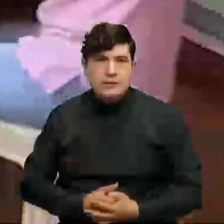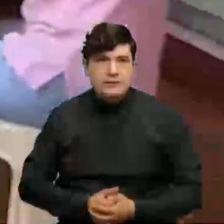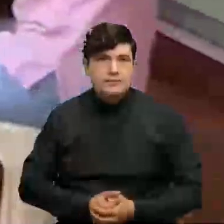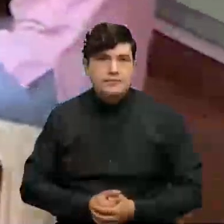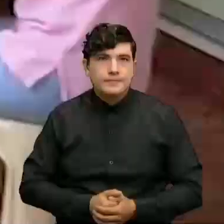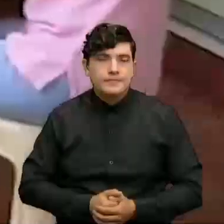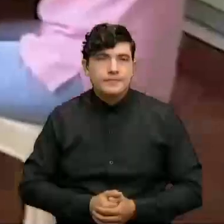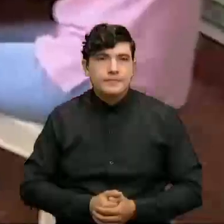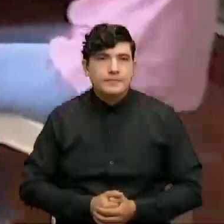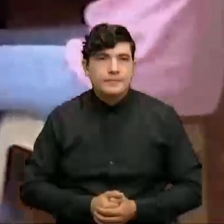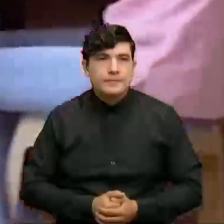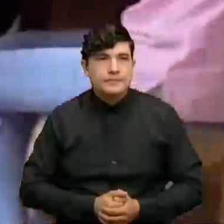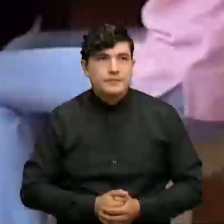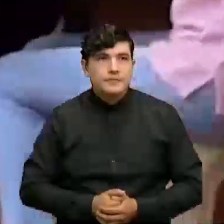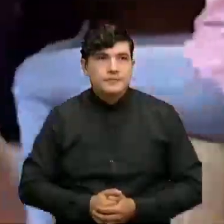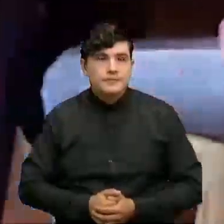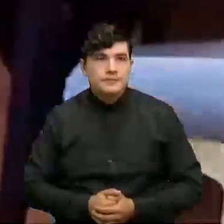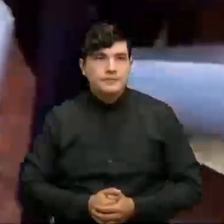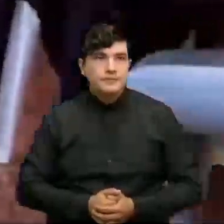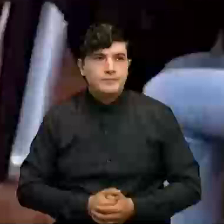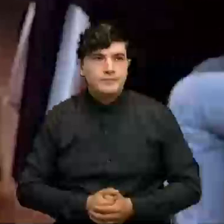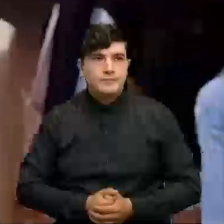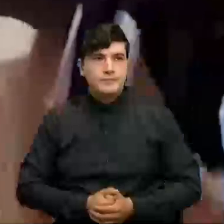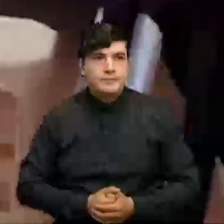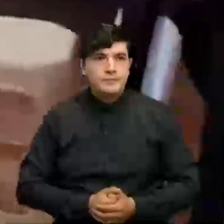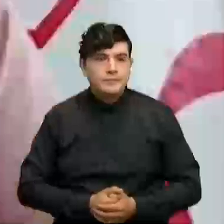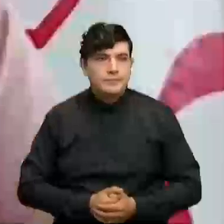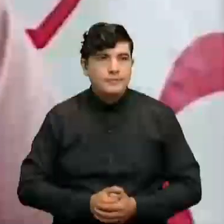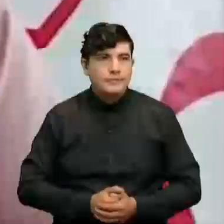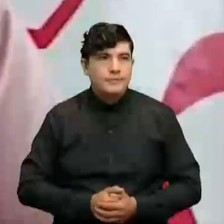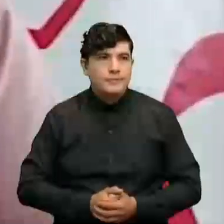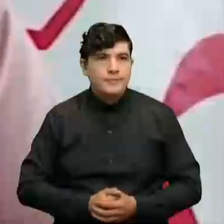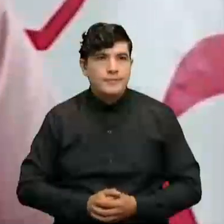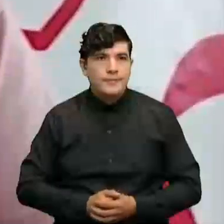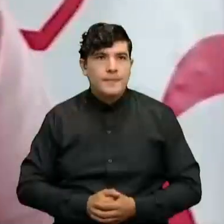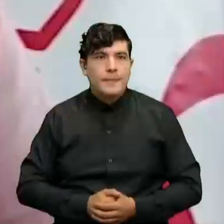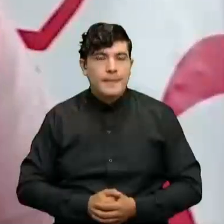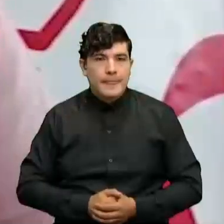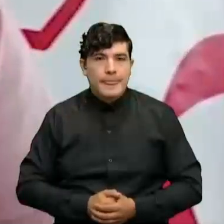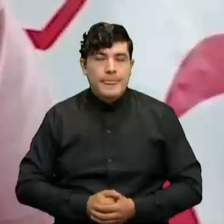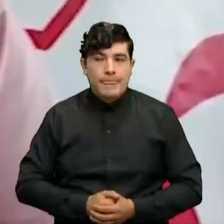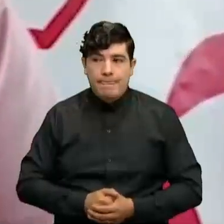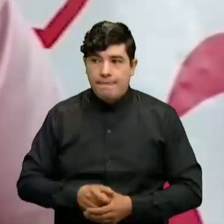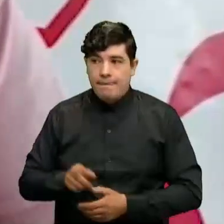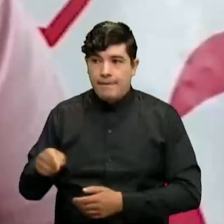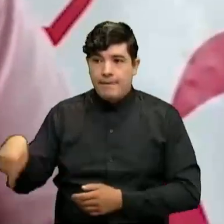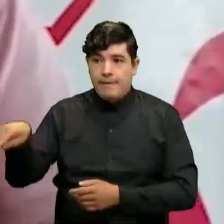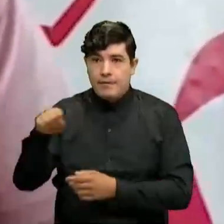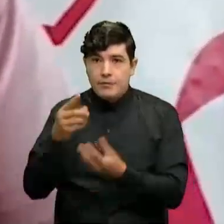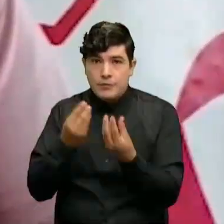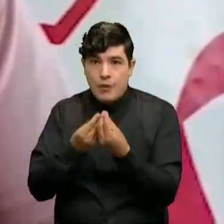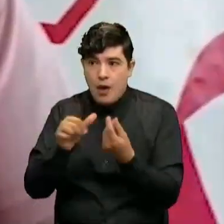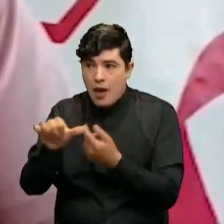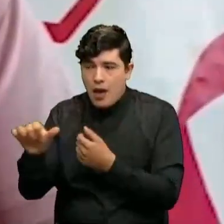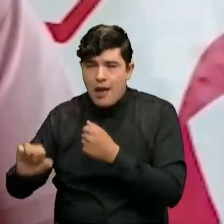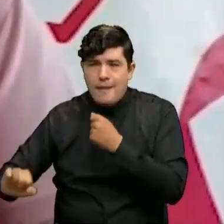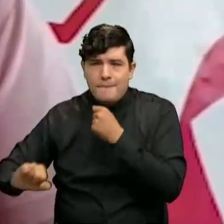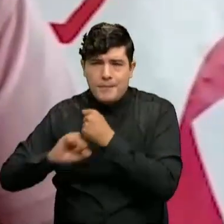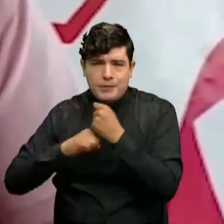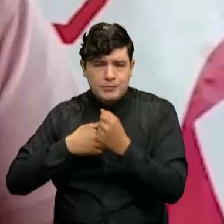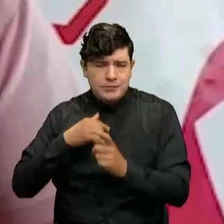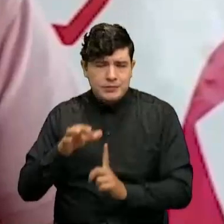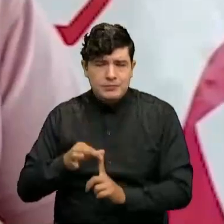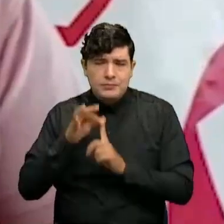la forma de ver su proceso con esta enfermedad. Ellas dan mucho apoyo y para mí fue muy